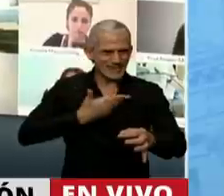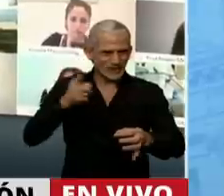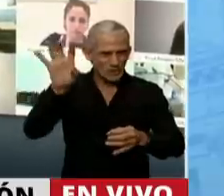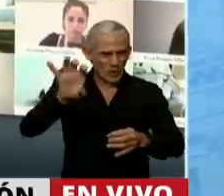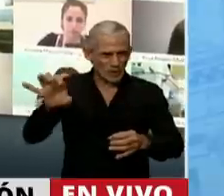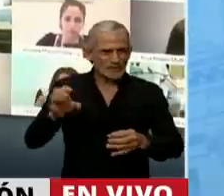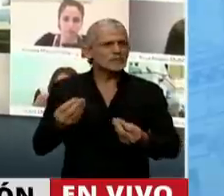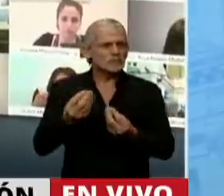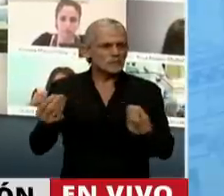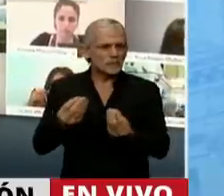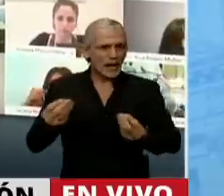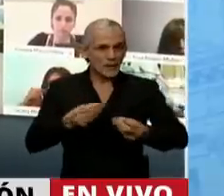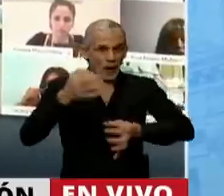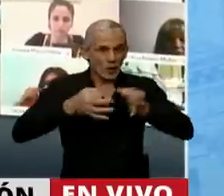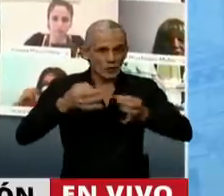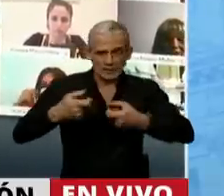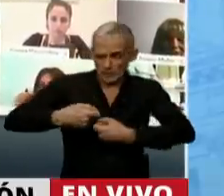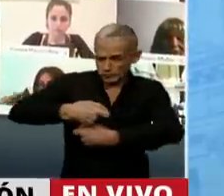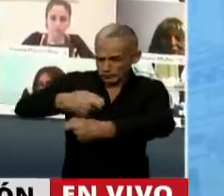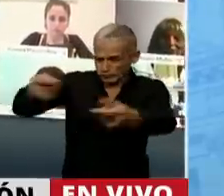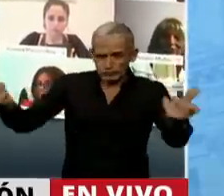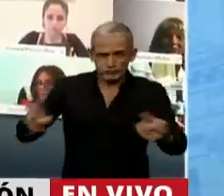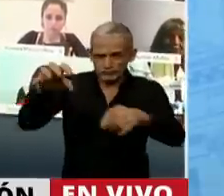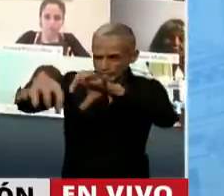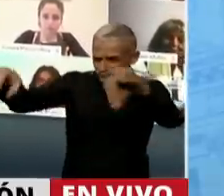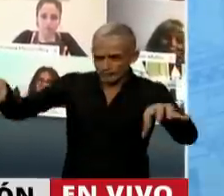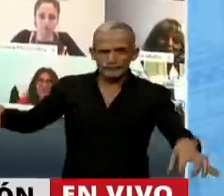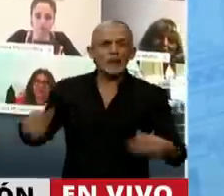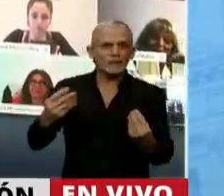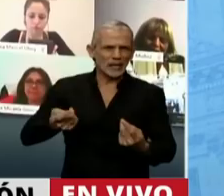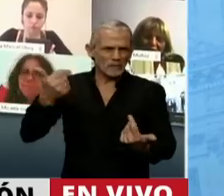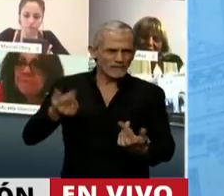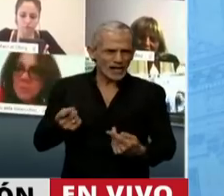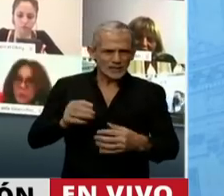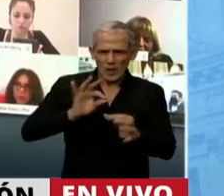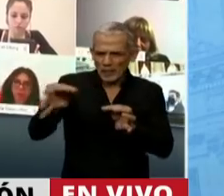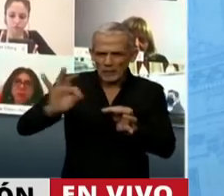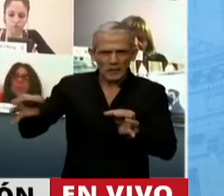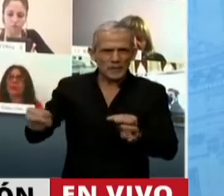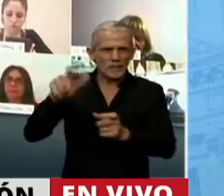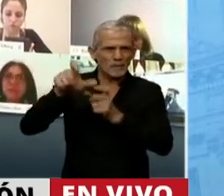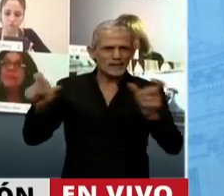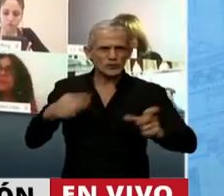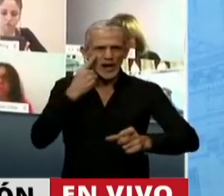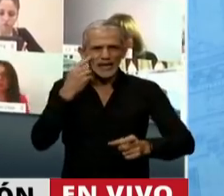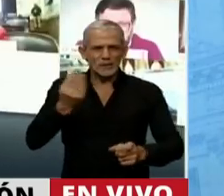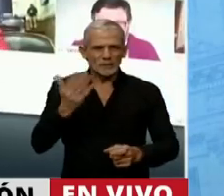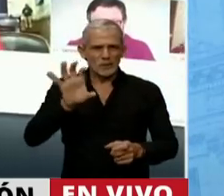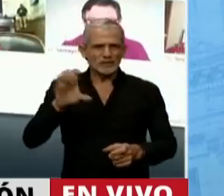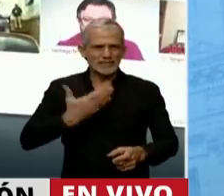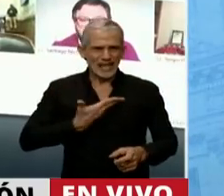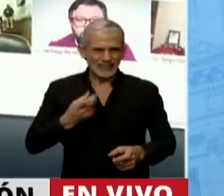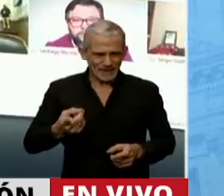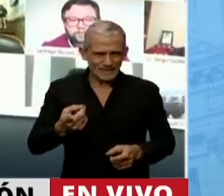acercar a la justicia, apunta a ser más accesible a la justicia a los ciudadanos y ciudadanas, que así lo